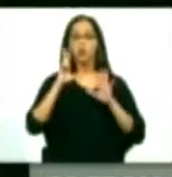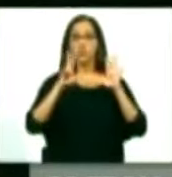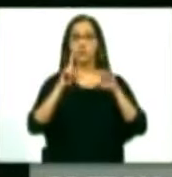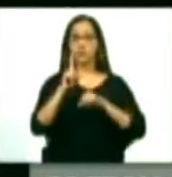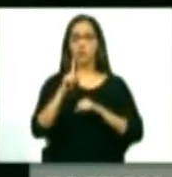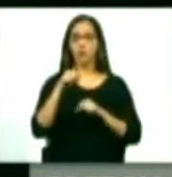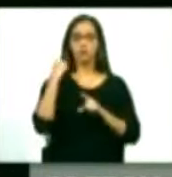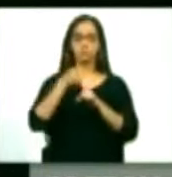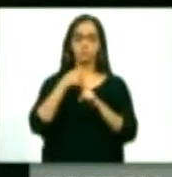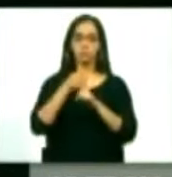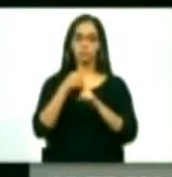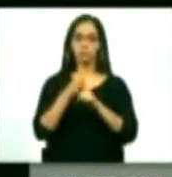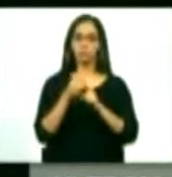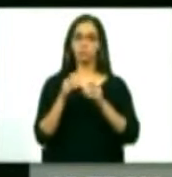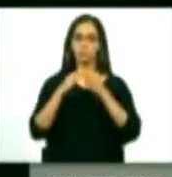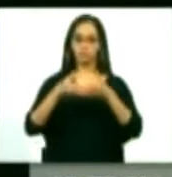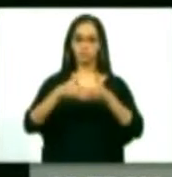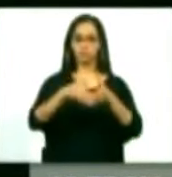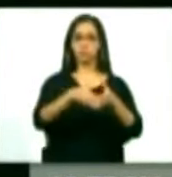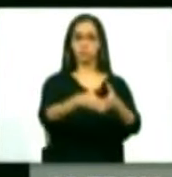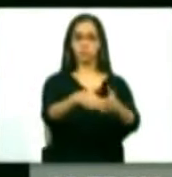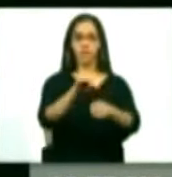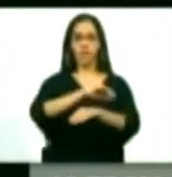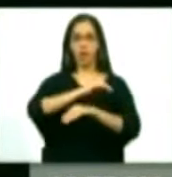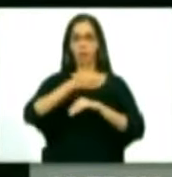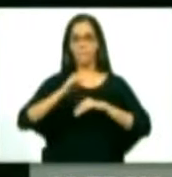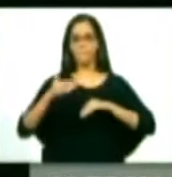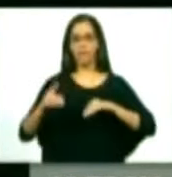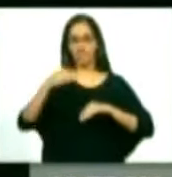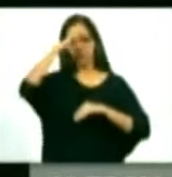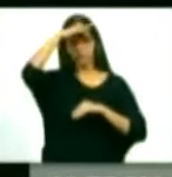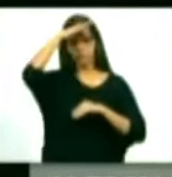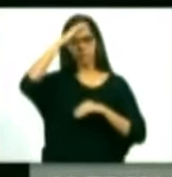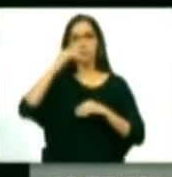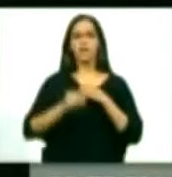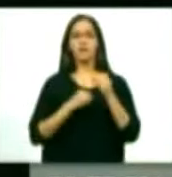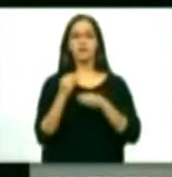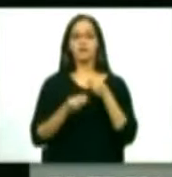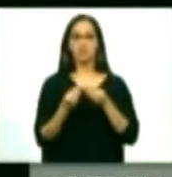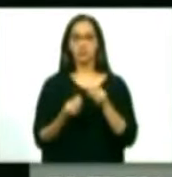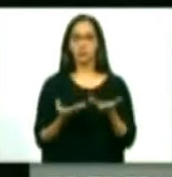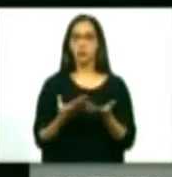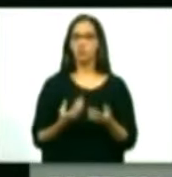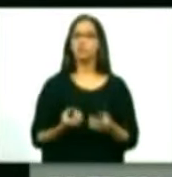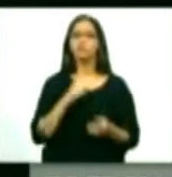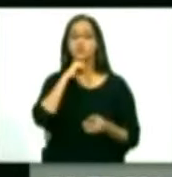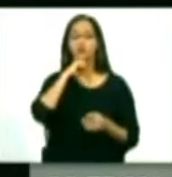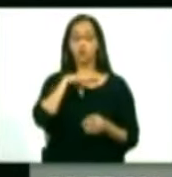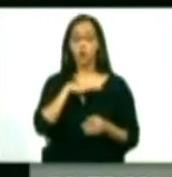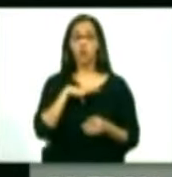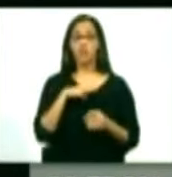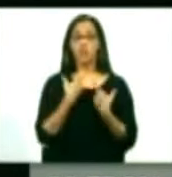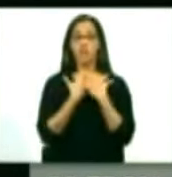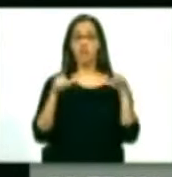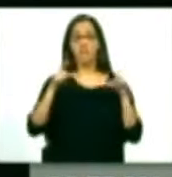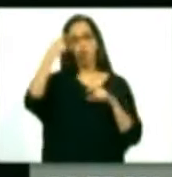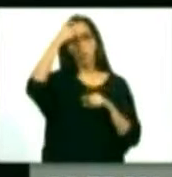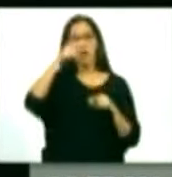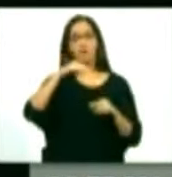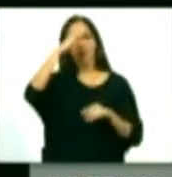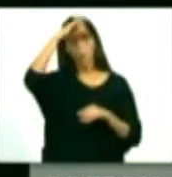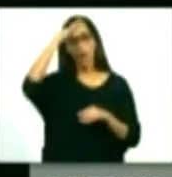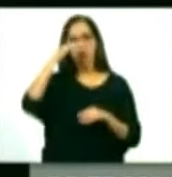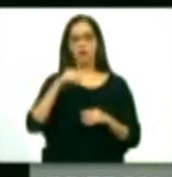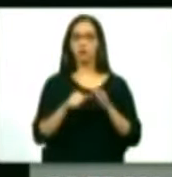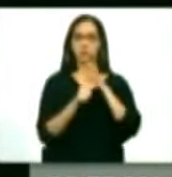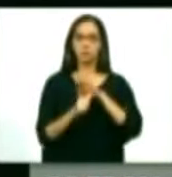combatientes desembarcaron del yate Granma en la costa de Playa Girón, Cuba, iniciando la gesta heroica que libró al pueblo cubano de las garras del